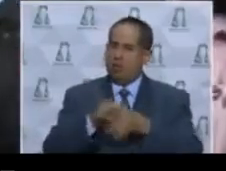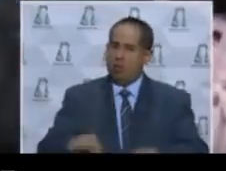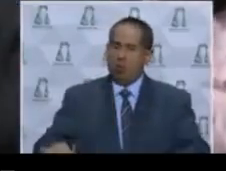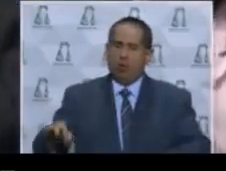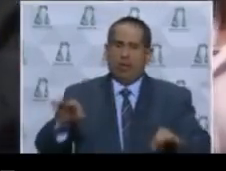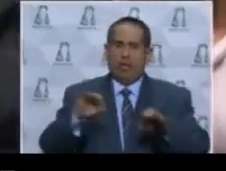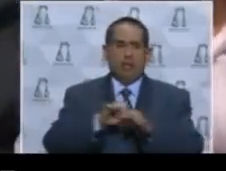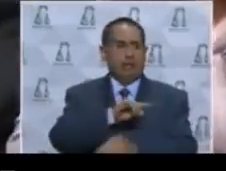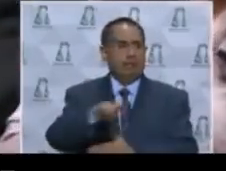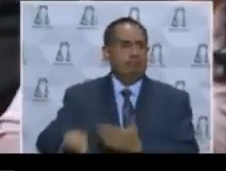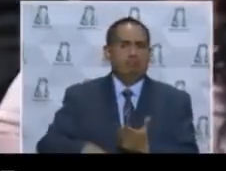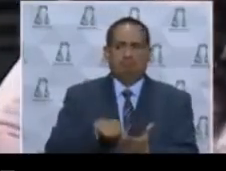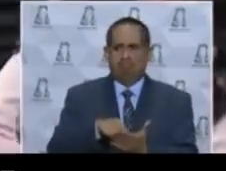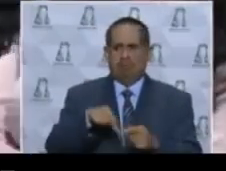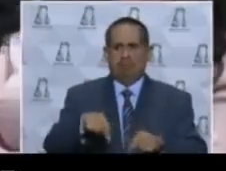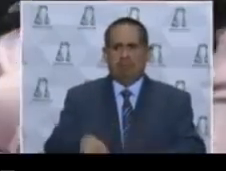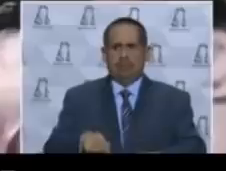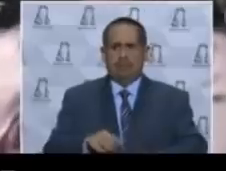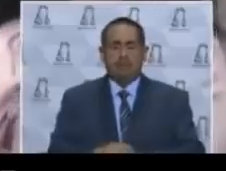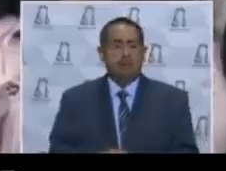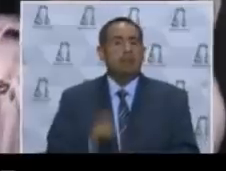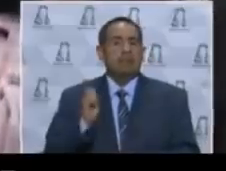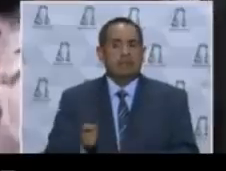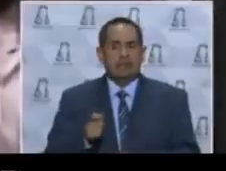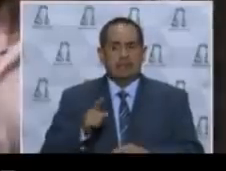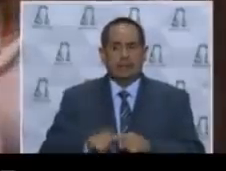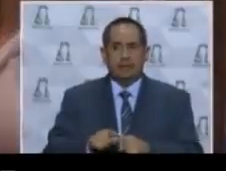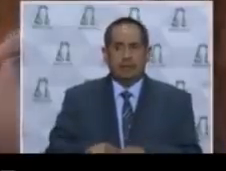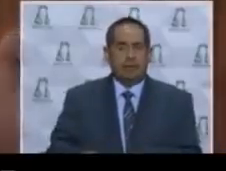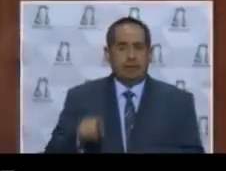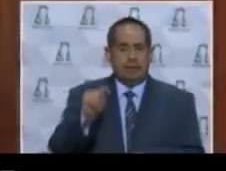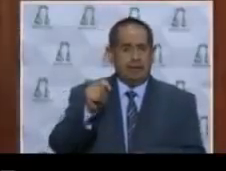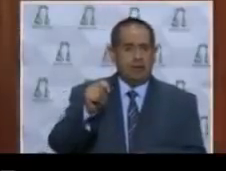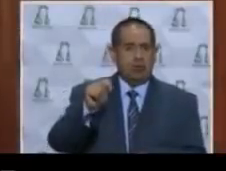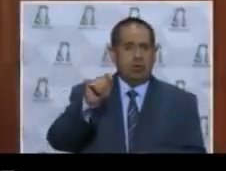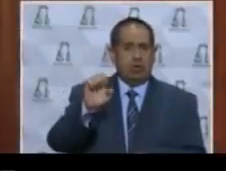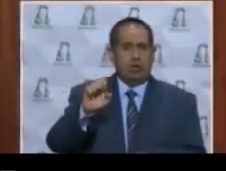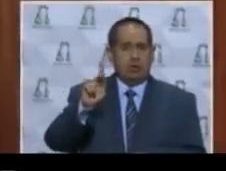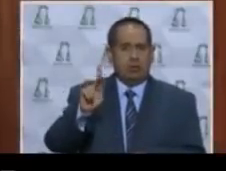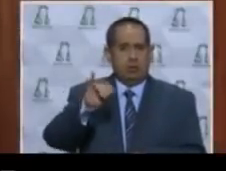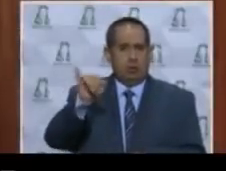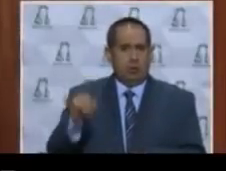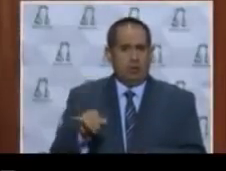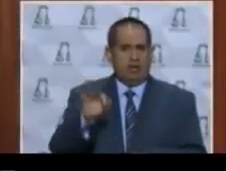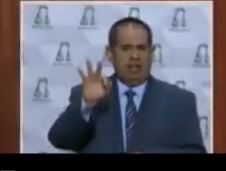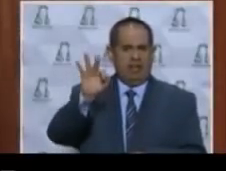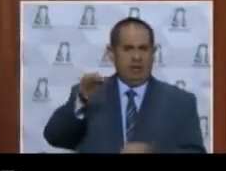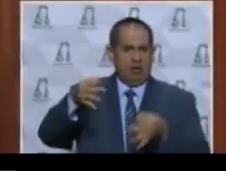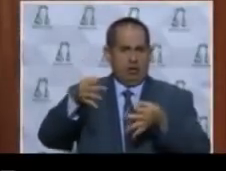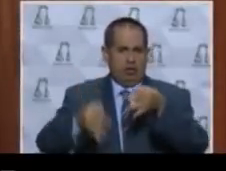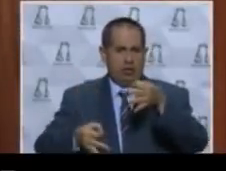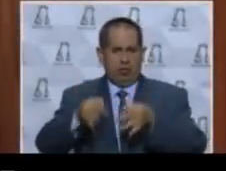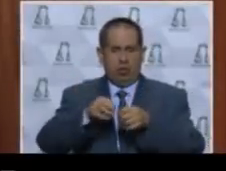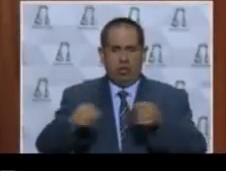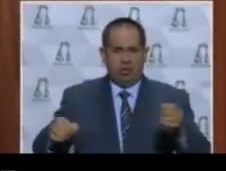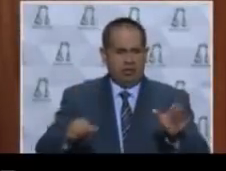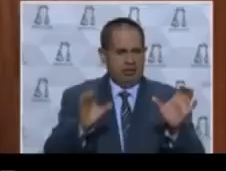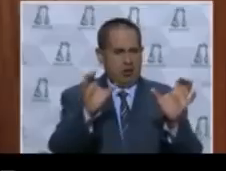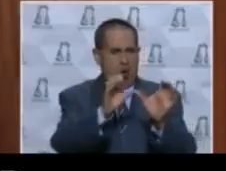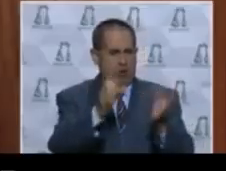cual el tribunal electoral del poder judicial de la federación le ha entregado la